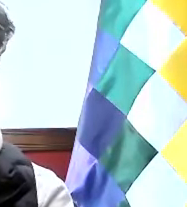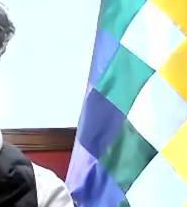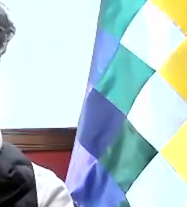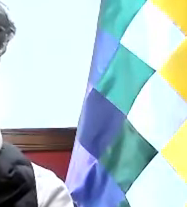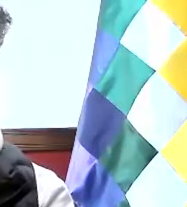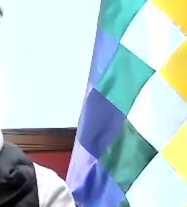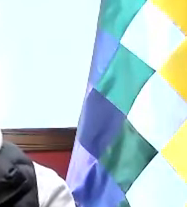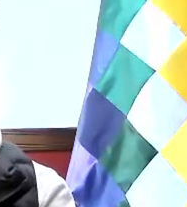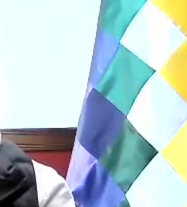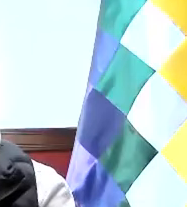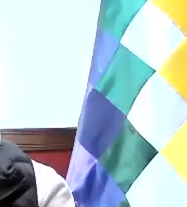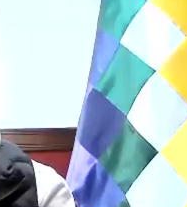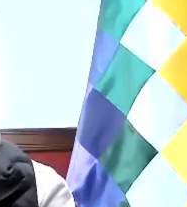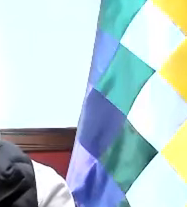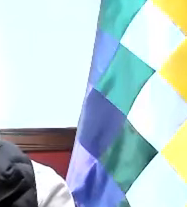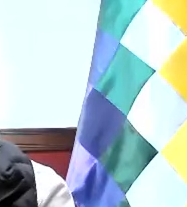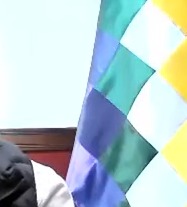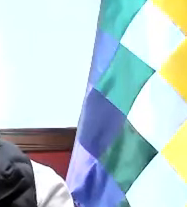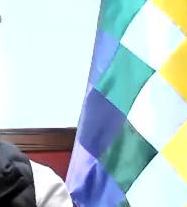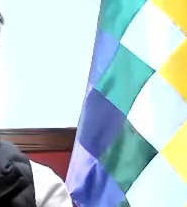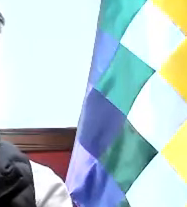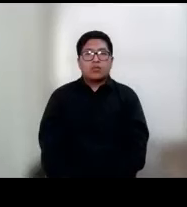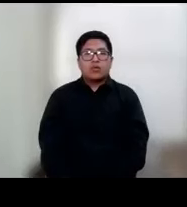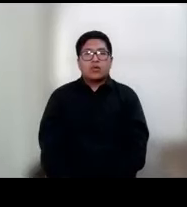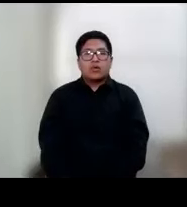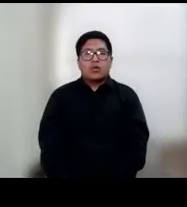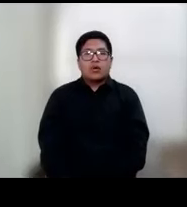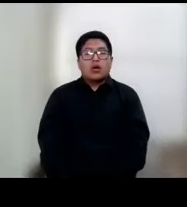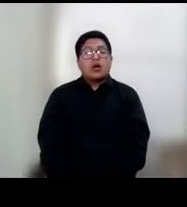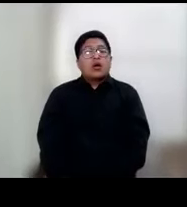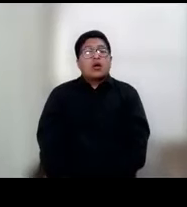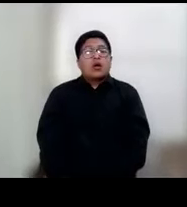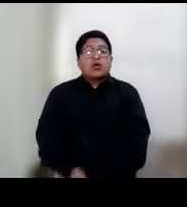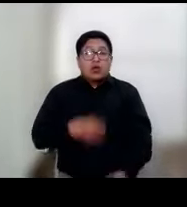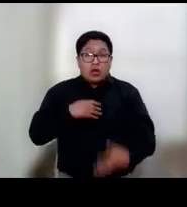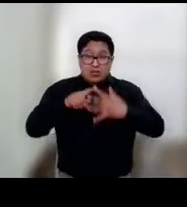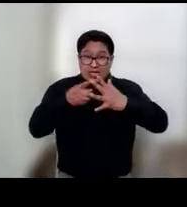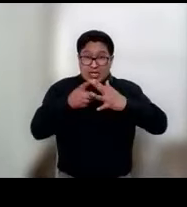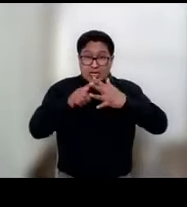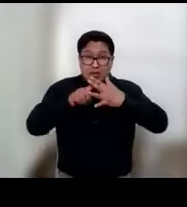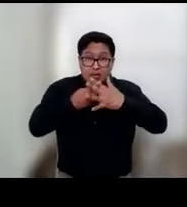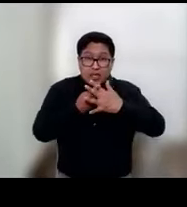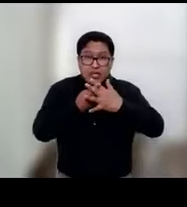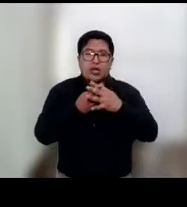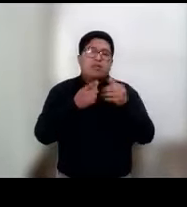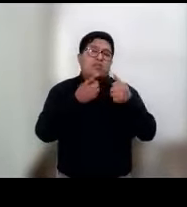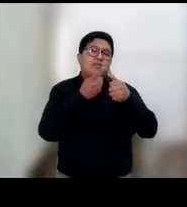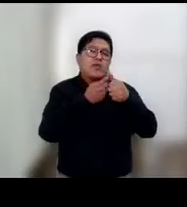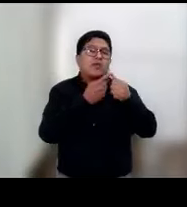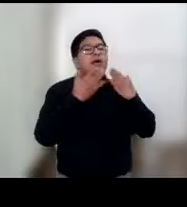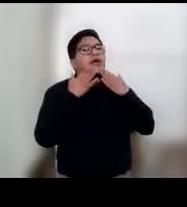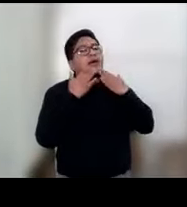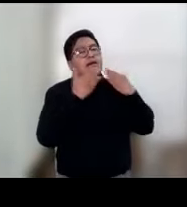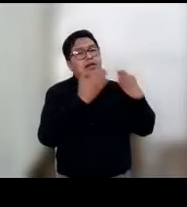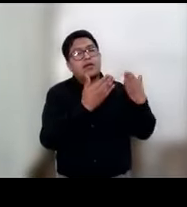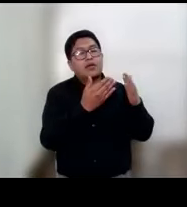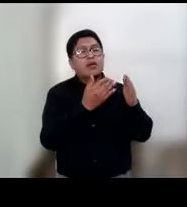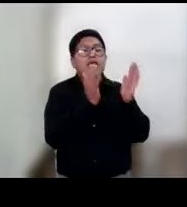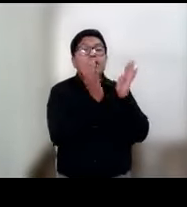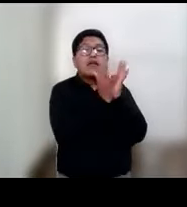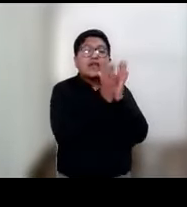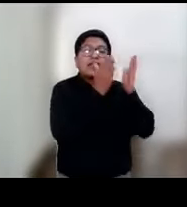listo no quiero empezar sin agradecer la invitación de nuestra compañera nadia